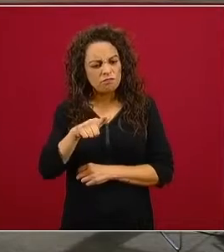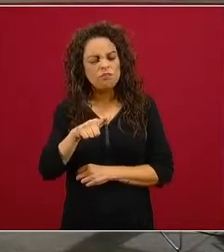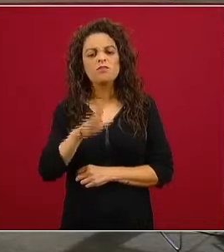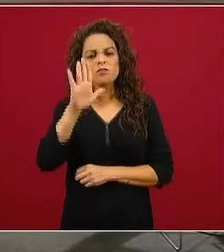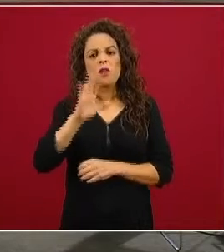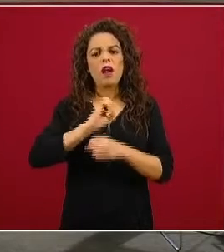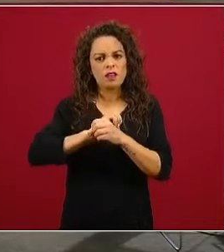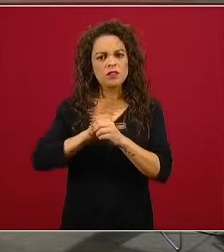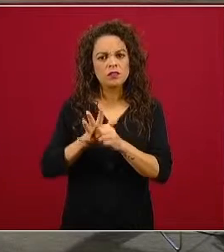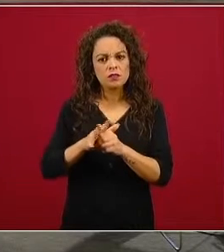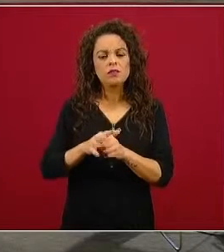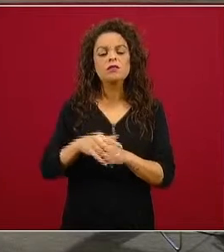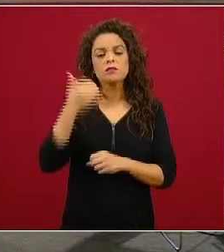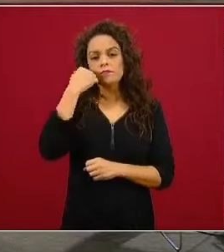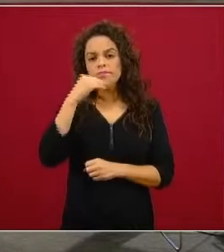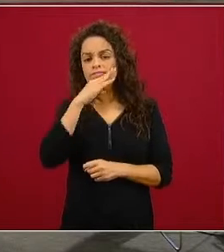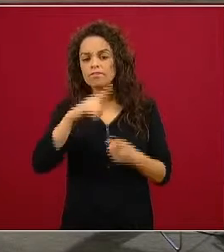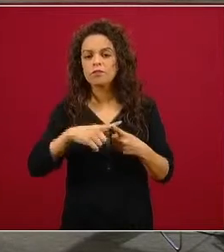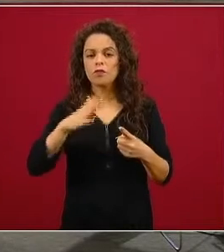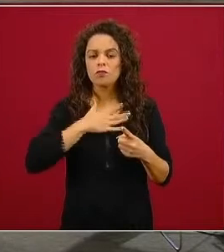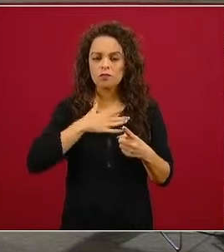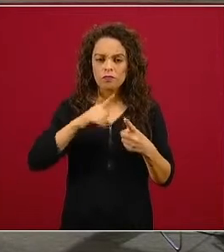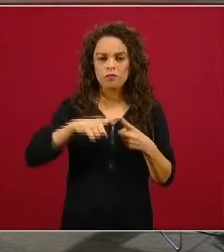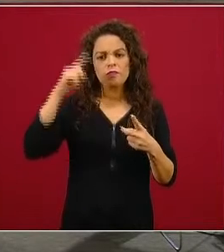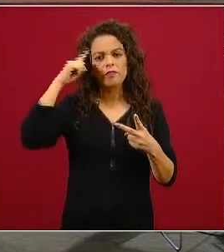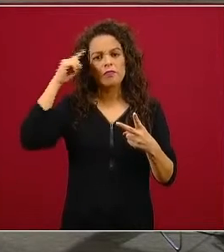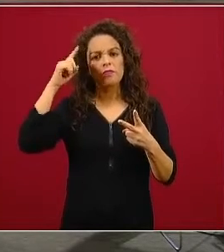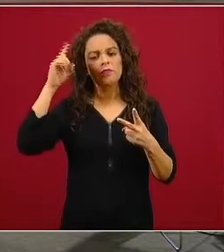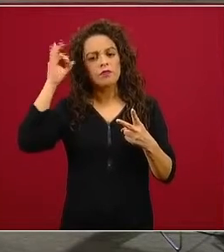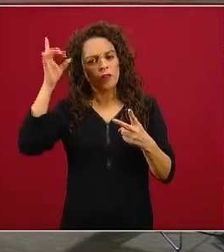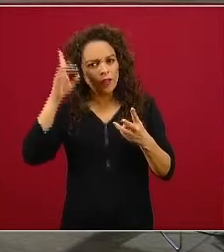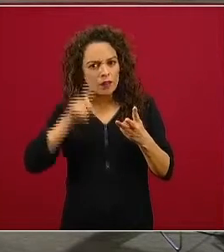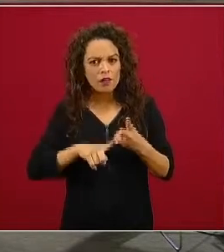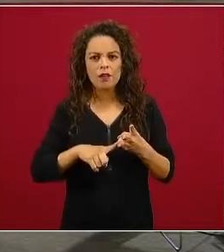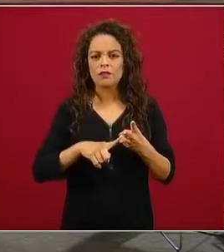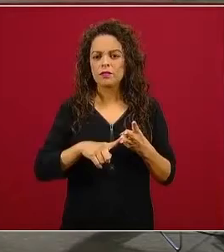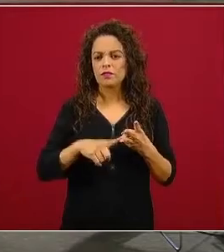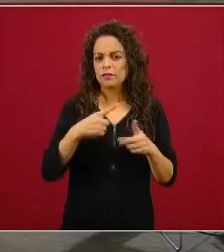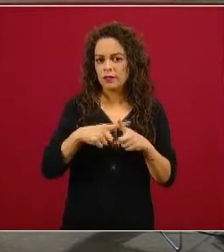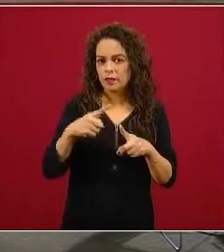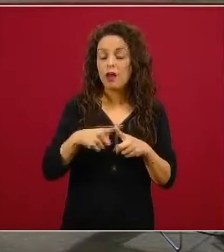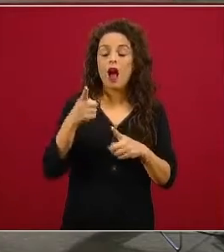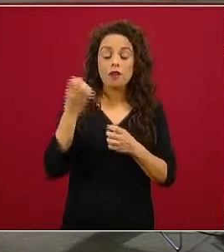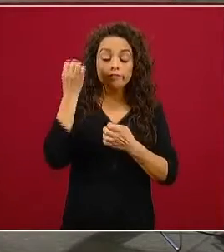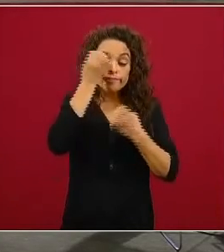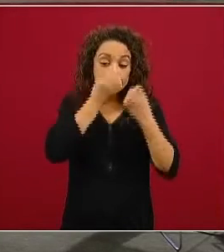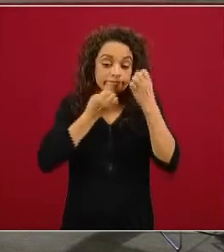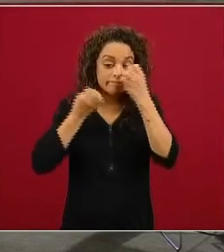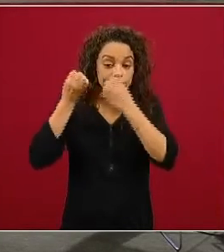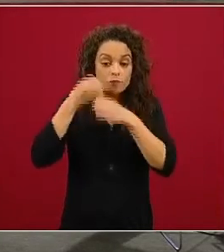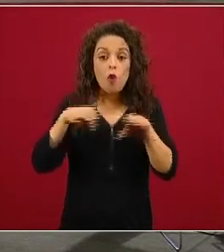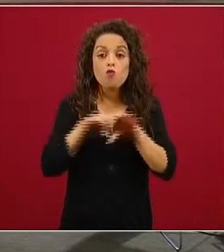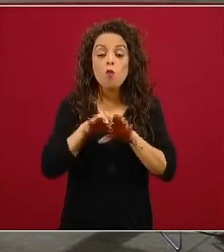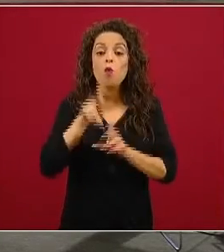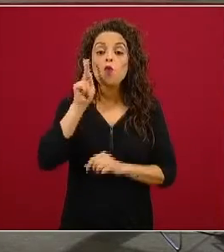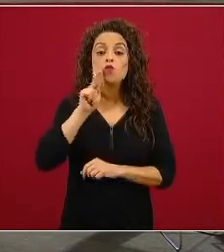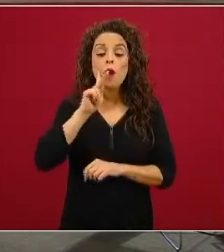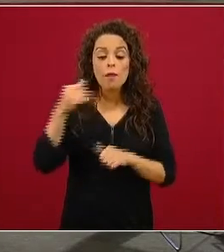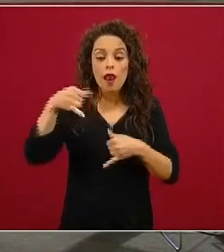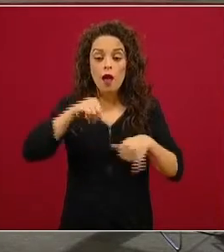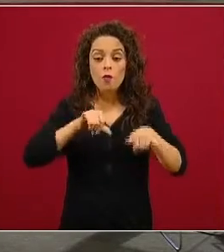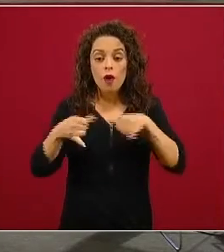semanas epidemiológicas. La más reciente es la de hace dos semanas, la 36, donde vemos esta cantidad de casos. Lo que está en